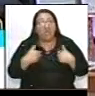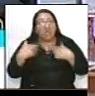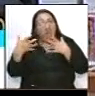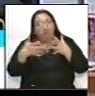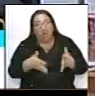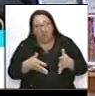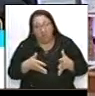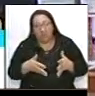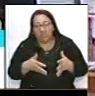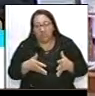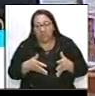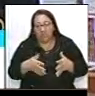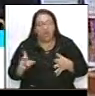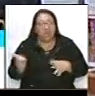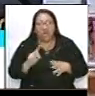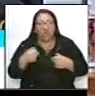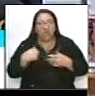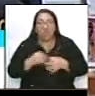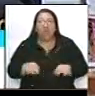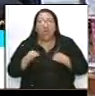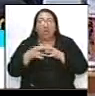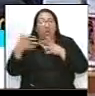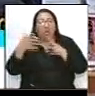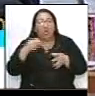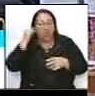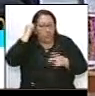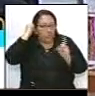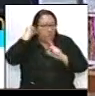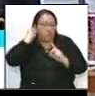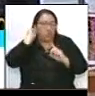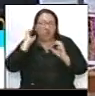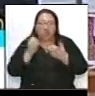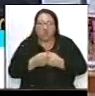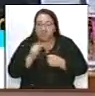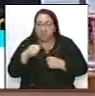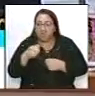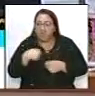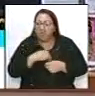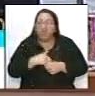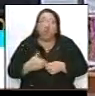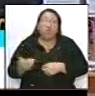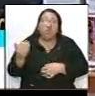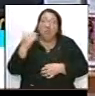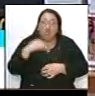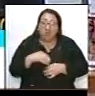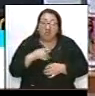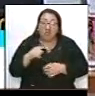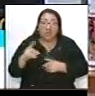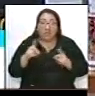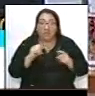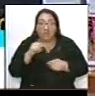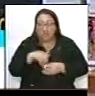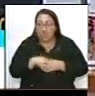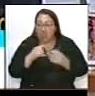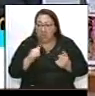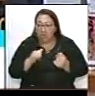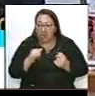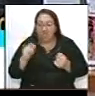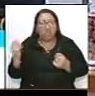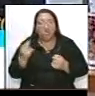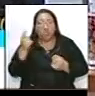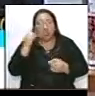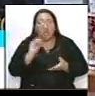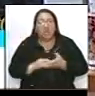odio. Y no debe primar el odio en el Congreso de la República. Si vamos a debatir o votar hoy día es solamente